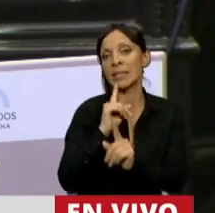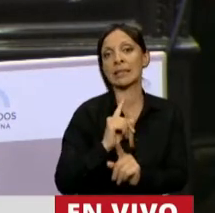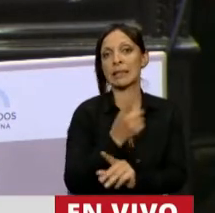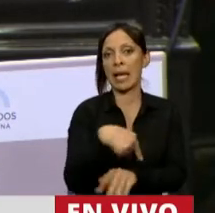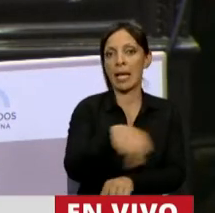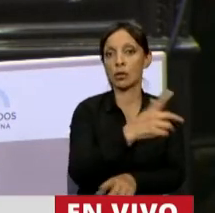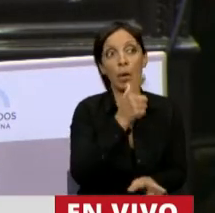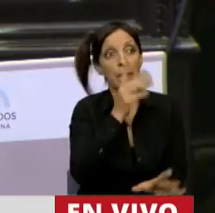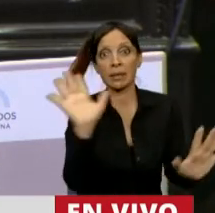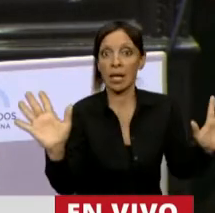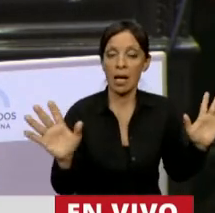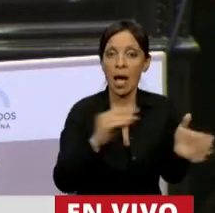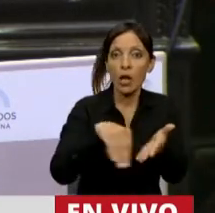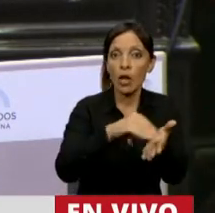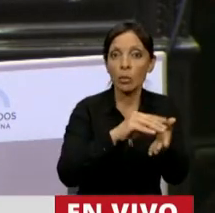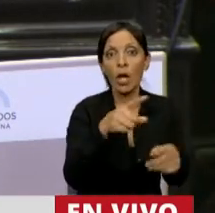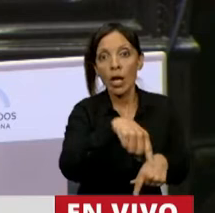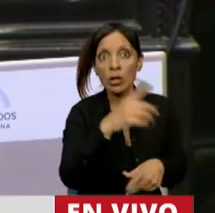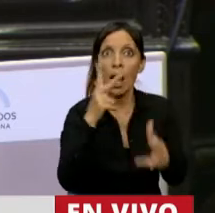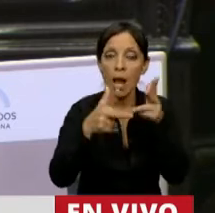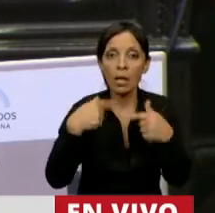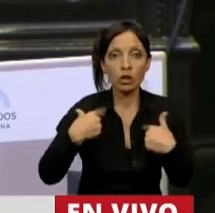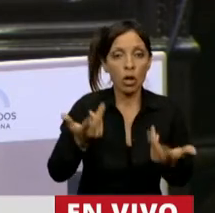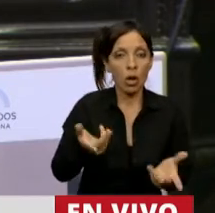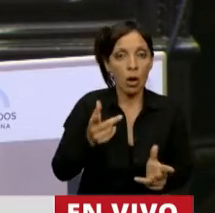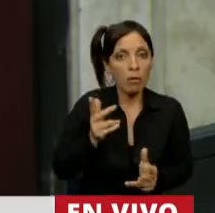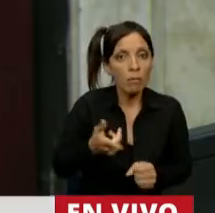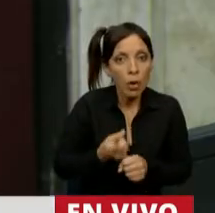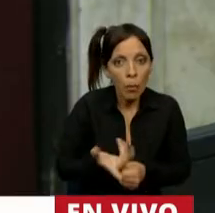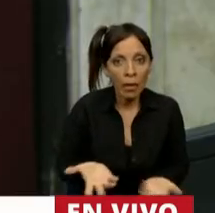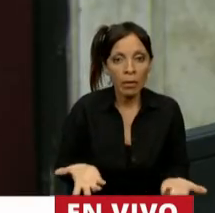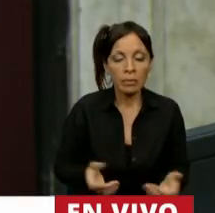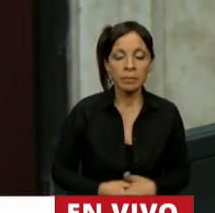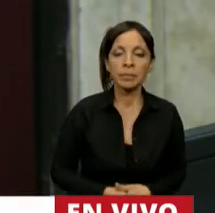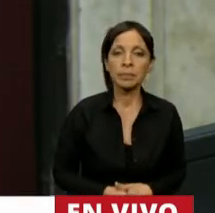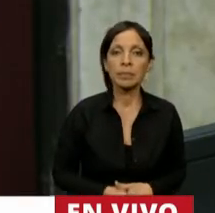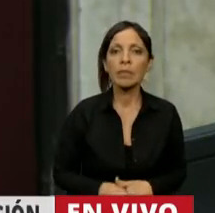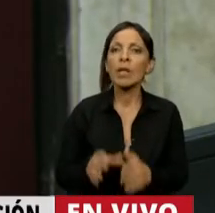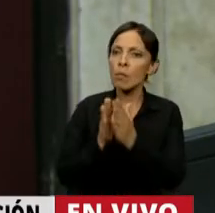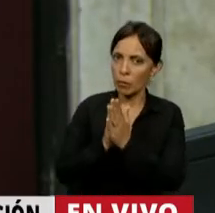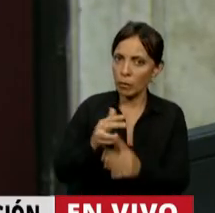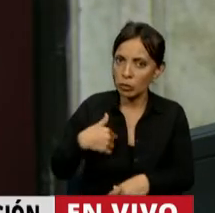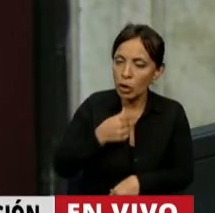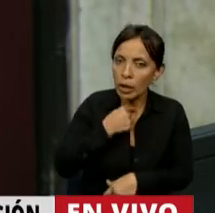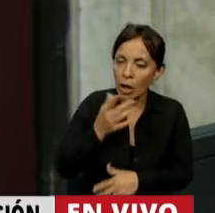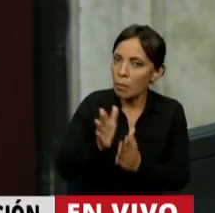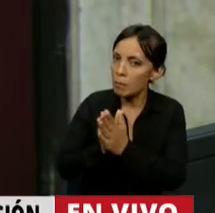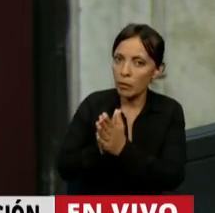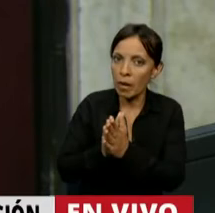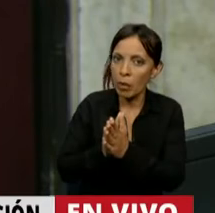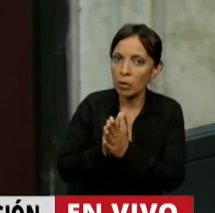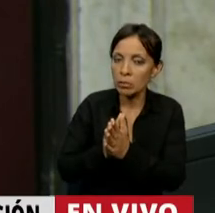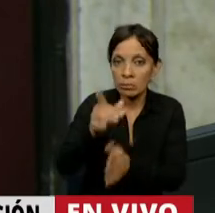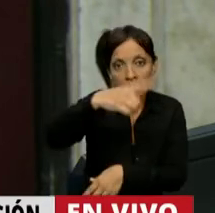que hablaron los diputados opositores, pero ahora no quieren escuchar. Con mucho... Quiero hacerle un llamado de atención a